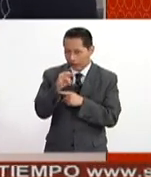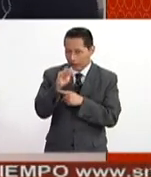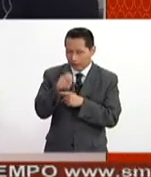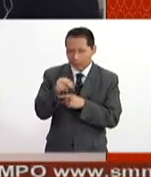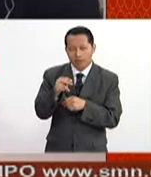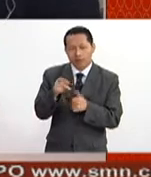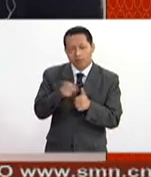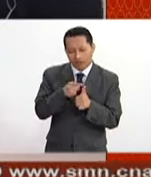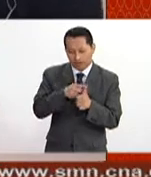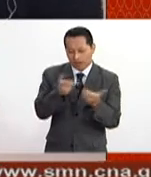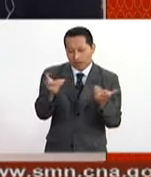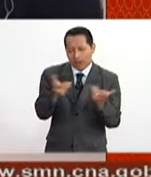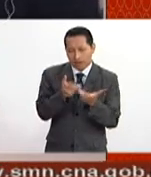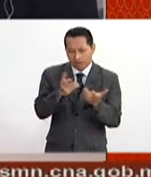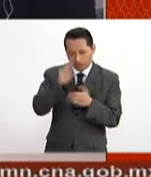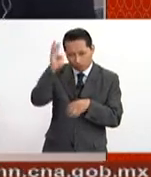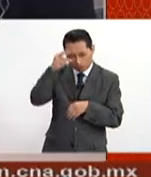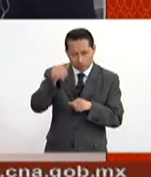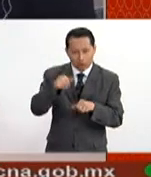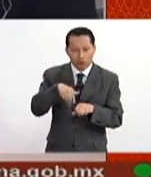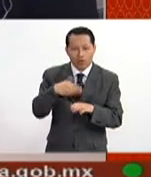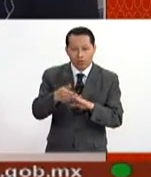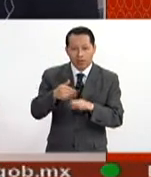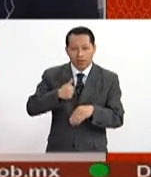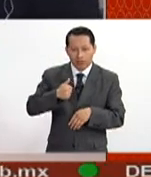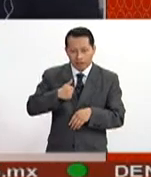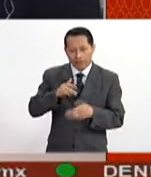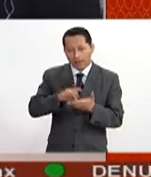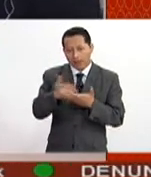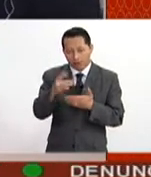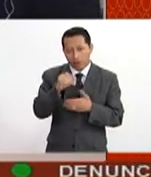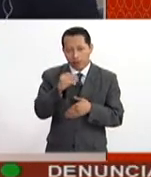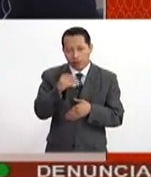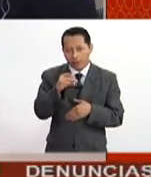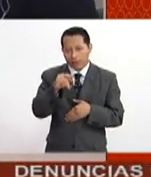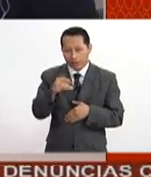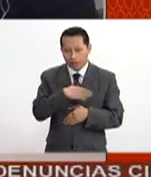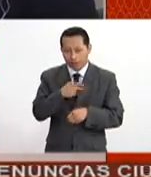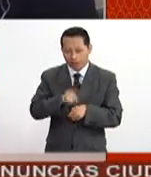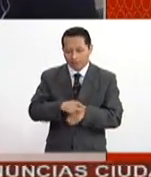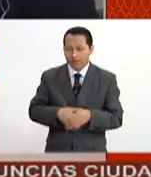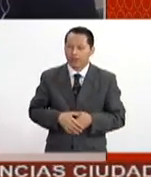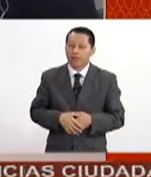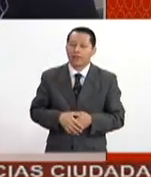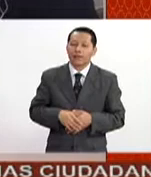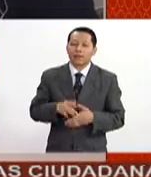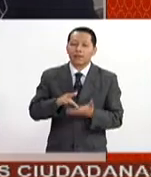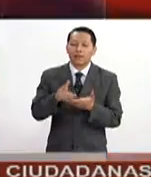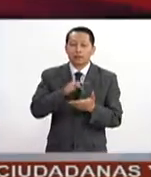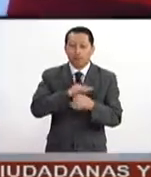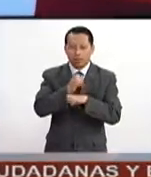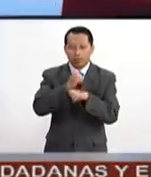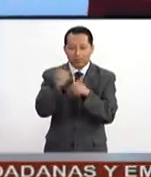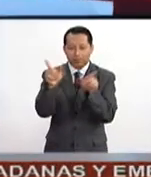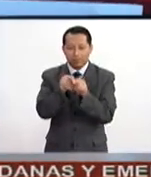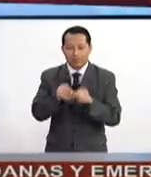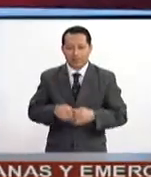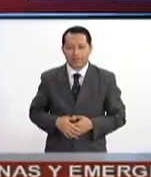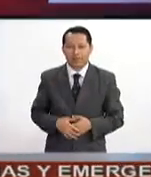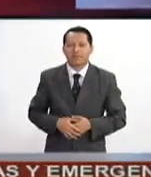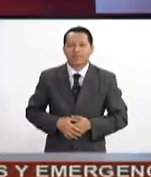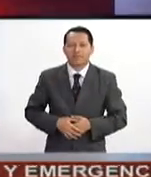medida proteccionista del gobierno de Trump con Canadá. Gracias, Omar Fati, muy buenos días. Gracias, un fuerte abrazo. Vamos a las breves del